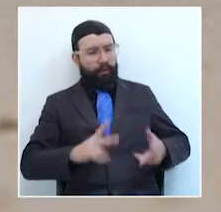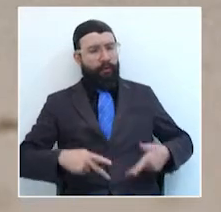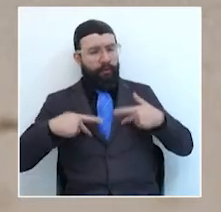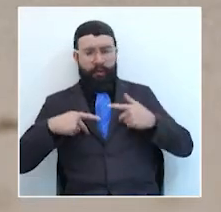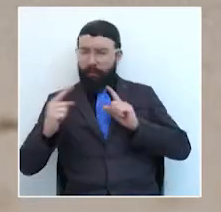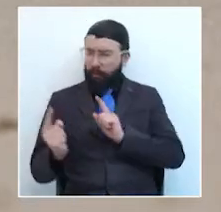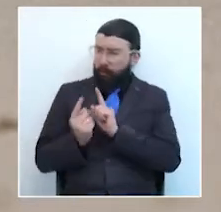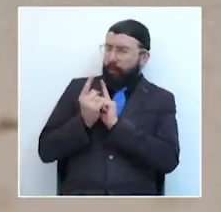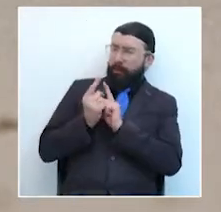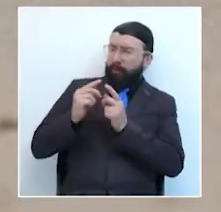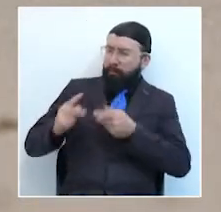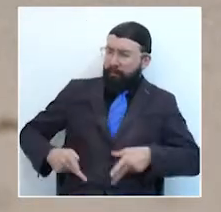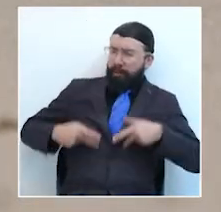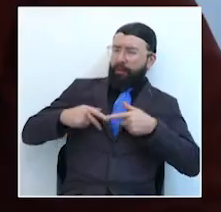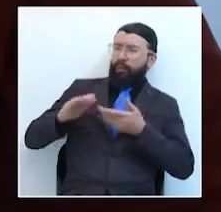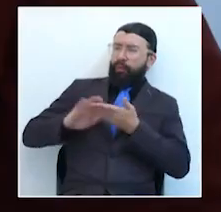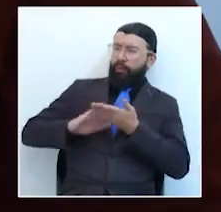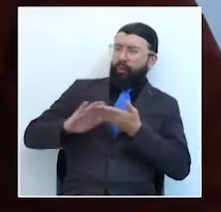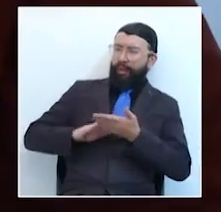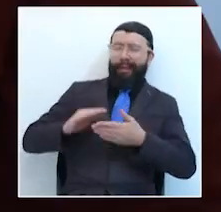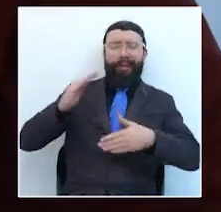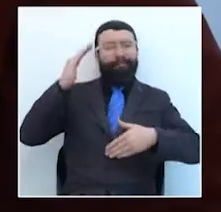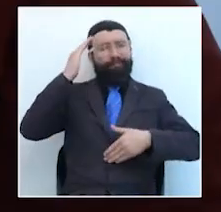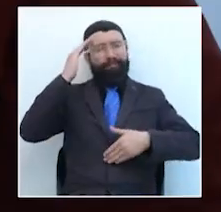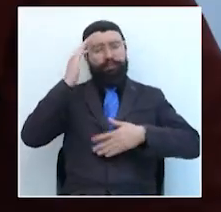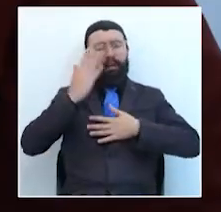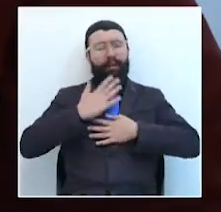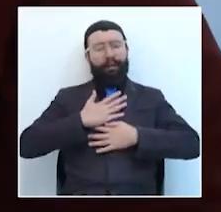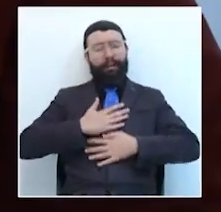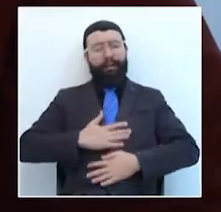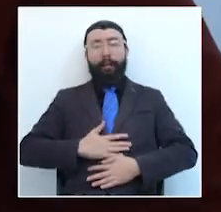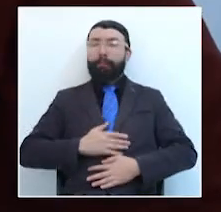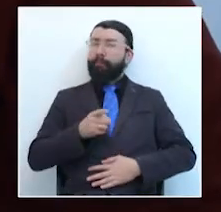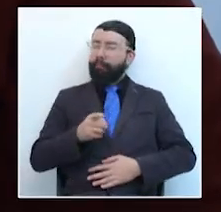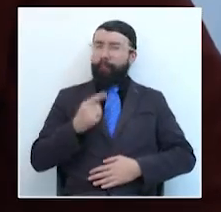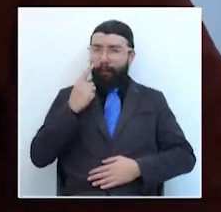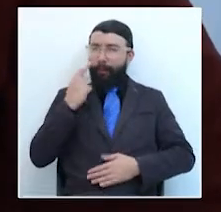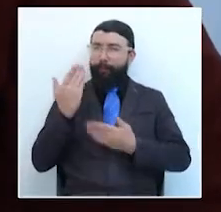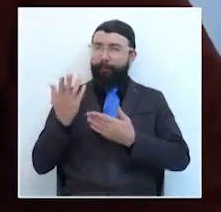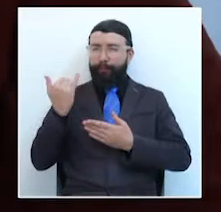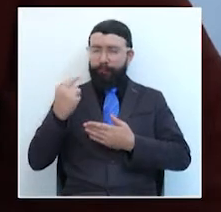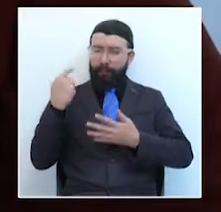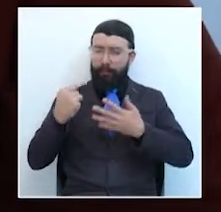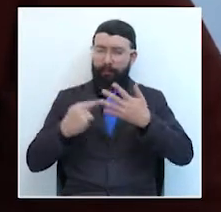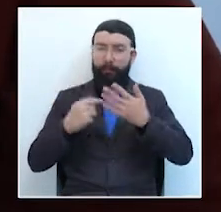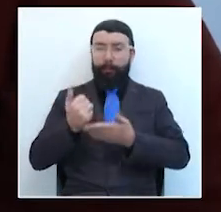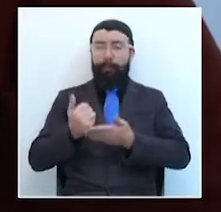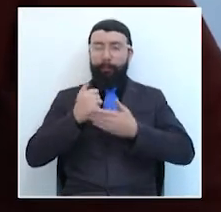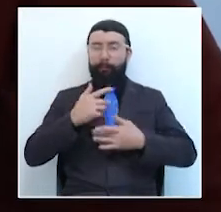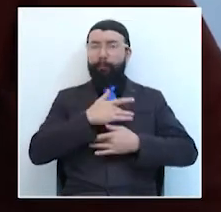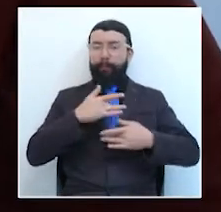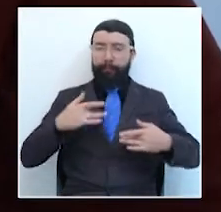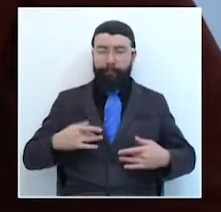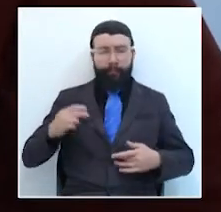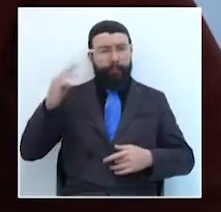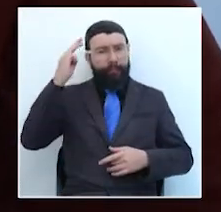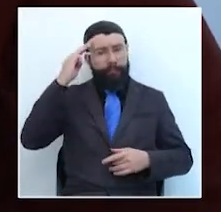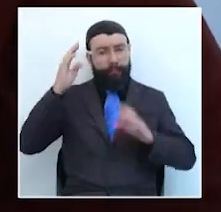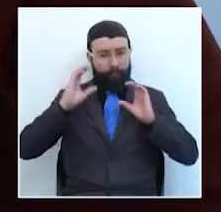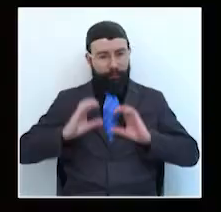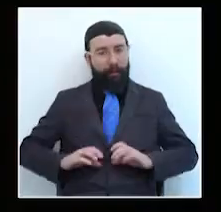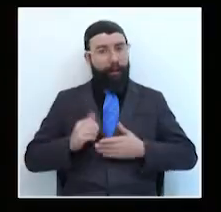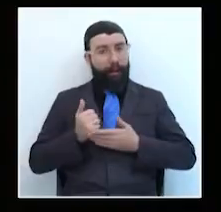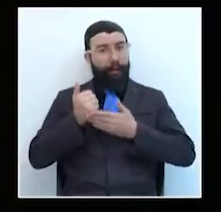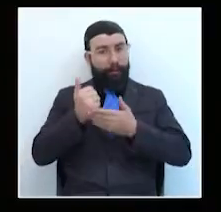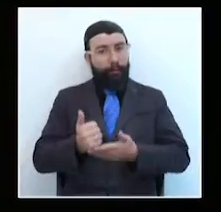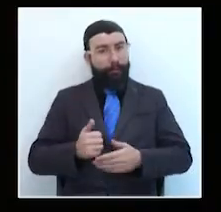perfeccionamiento de la conciencia plena conoce algunos beneficios sobre la salud mental y física que puedes obtener con esta técnica